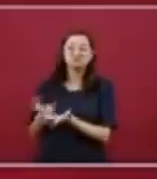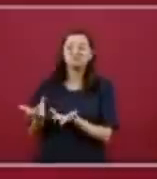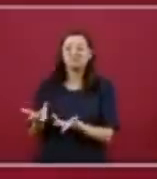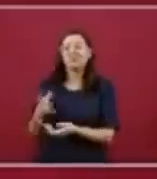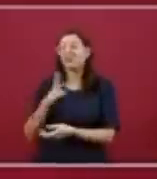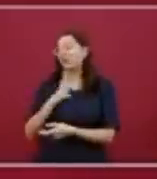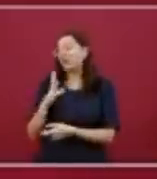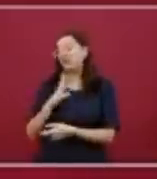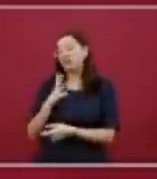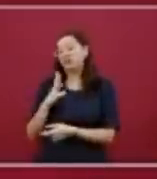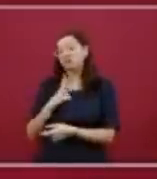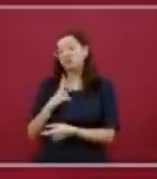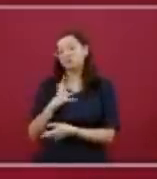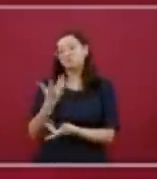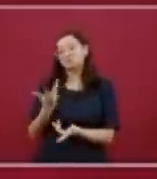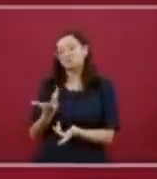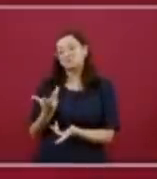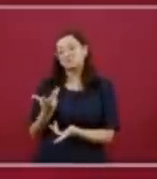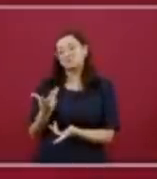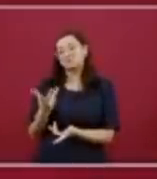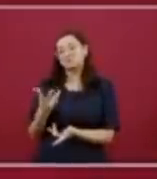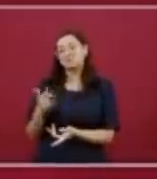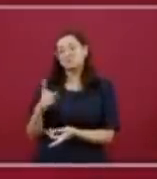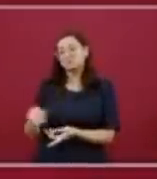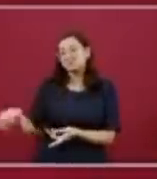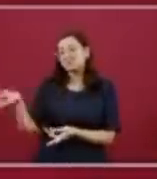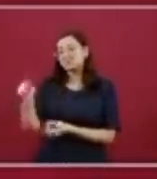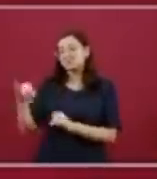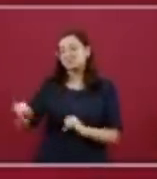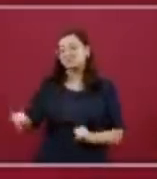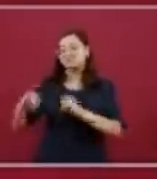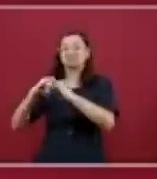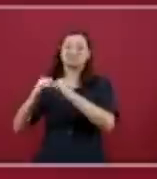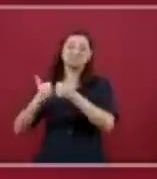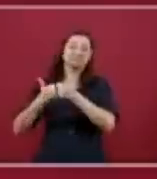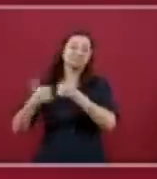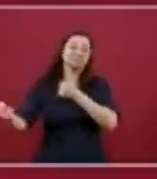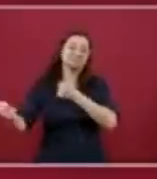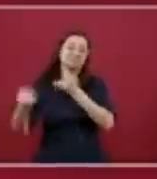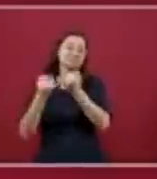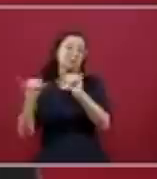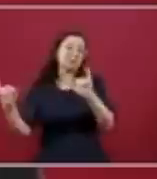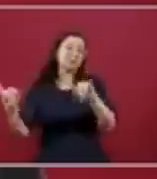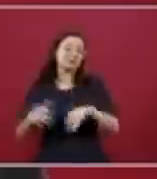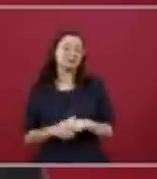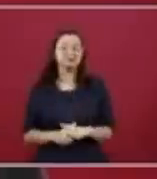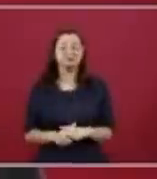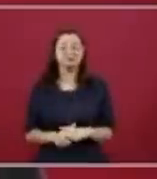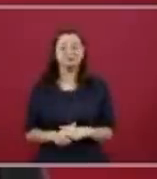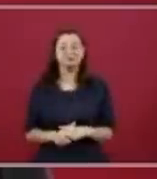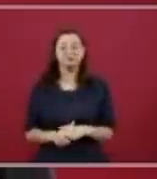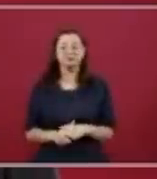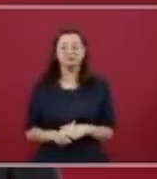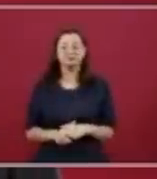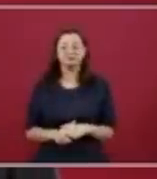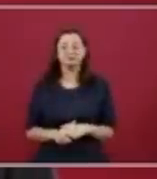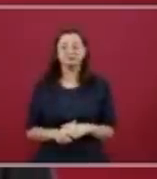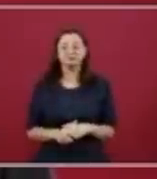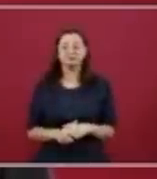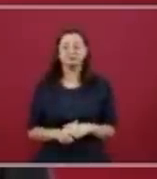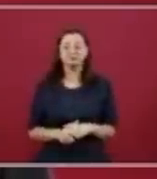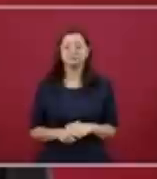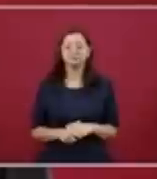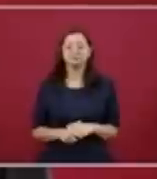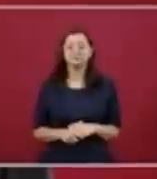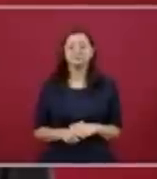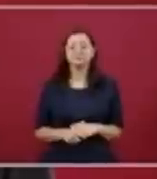parte del gobierno, sobre todo con estos organismos autónomos. Entonces, si